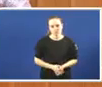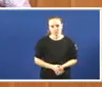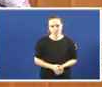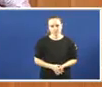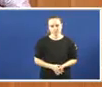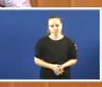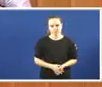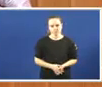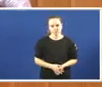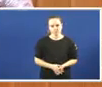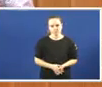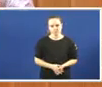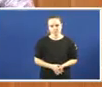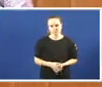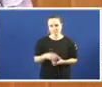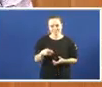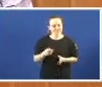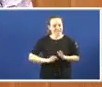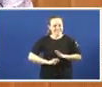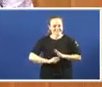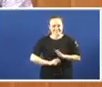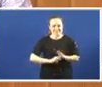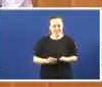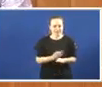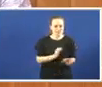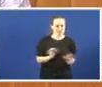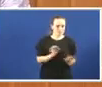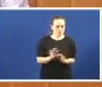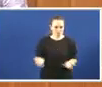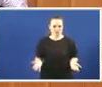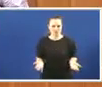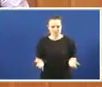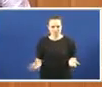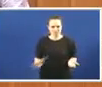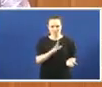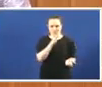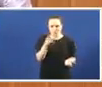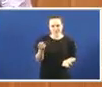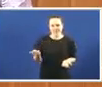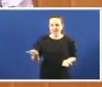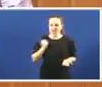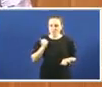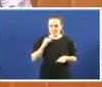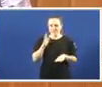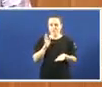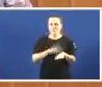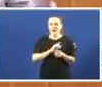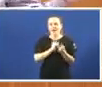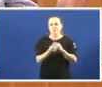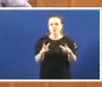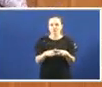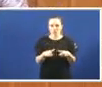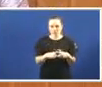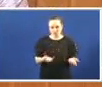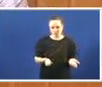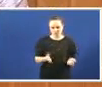Esta é unha estrategia premeditada, porque a crise foi aproveitada para impoñer un profundo cambio no modelo social, para romper